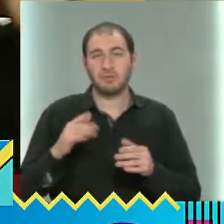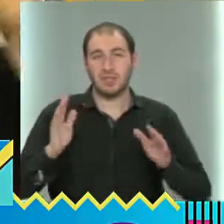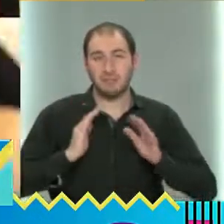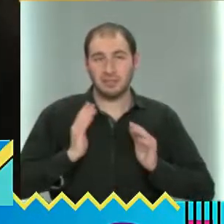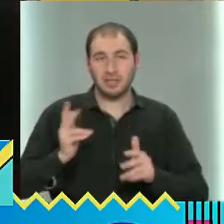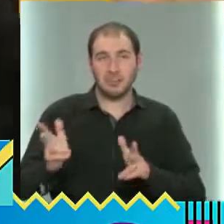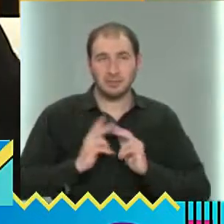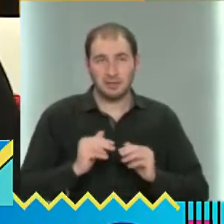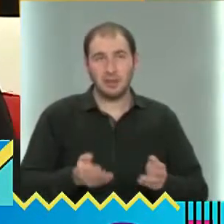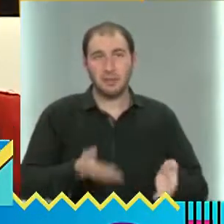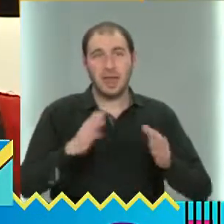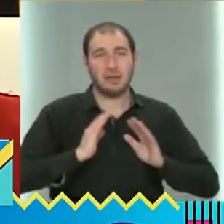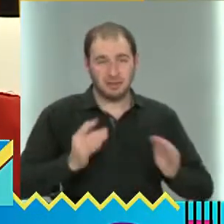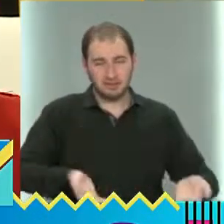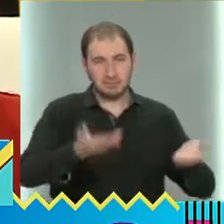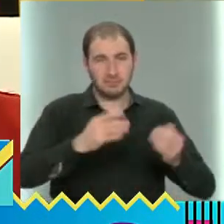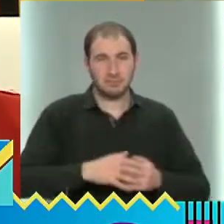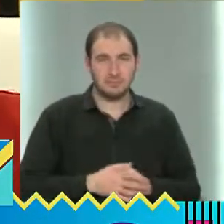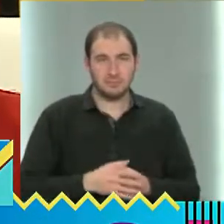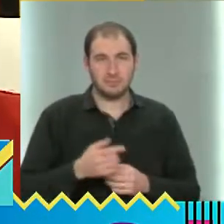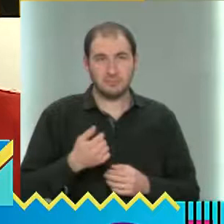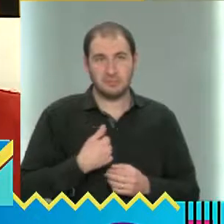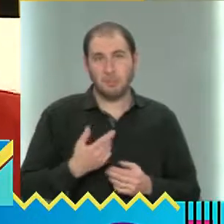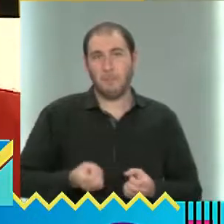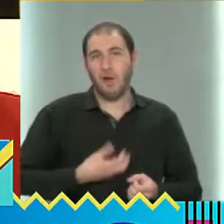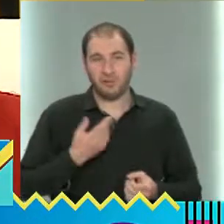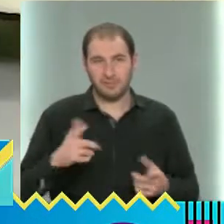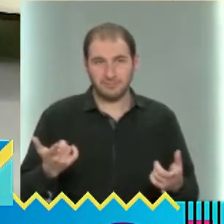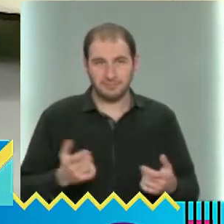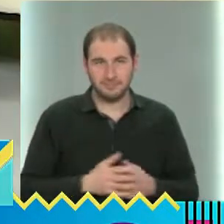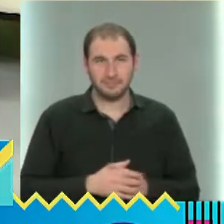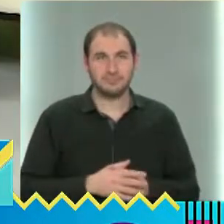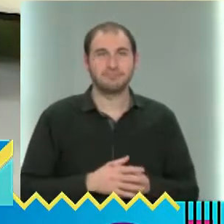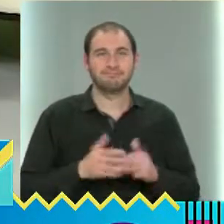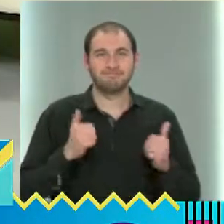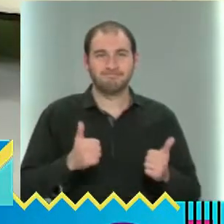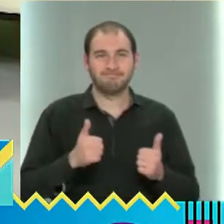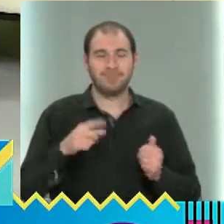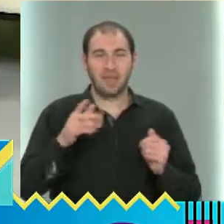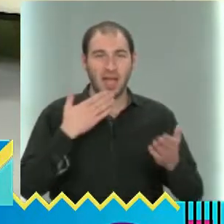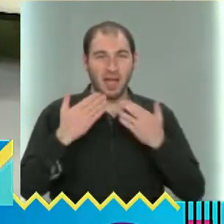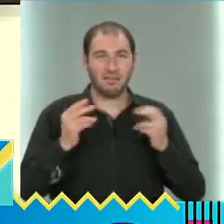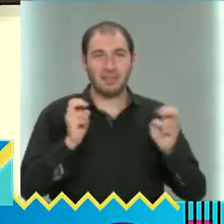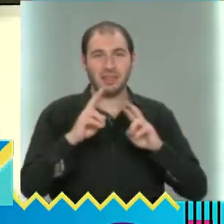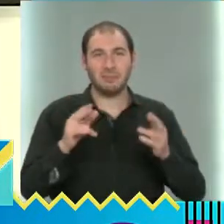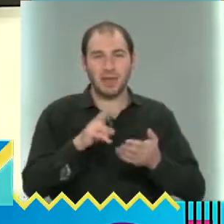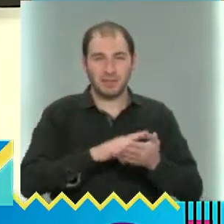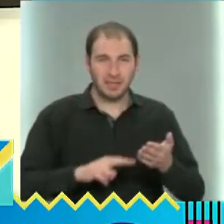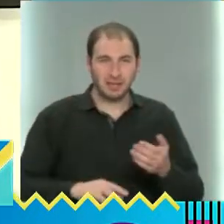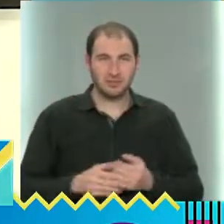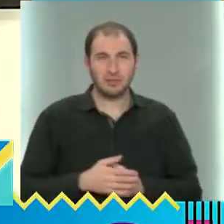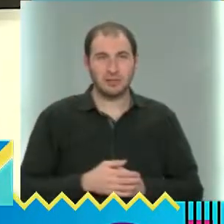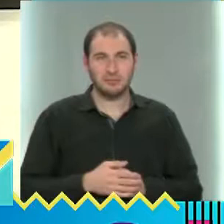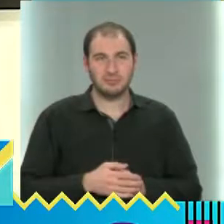me hubiera dicho, vaya a la gimnasia, seguro no me muevo. Bien, estamos hablando de literatura,